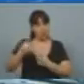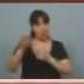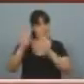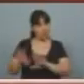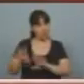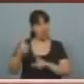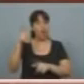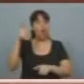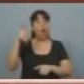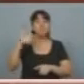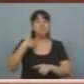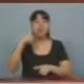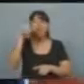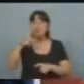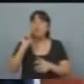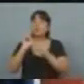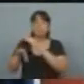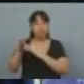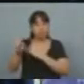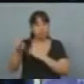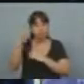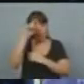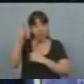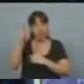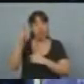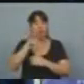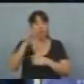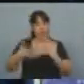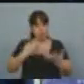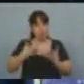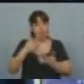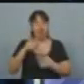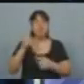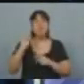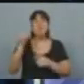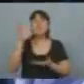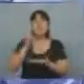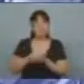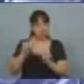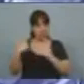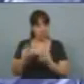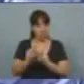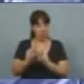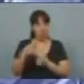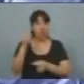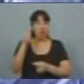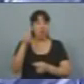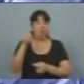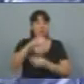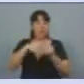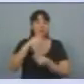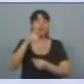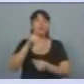Buah. Y esa persona nunca llegó al sanatorio. Se habría quemado y golpeado a esta chica. ¿Cómo sabes eso vos? De República Argentina. Si no está